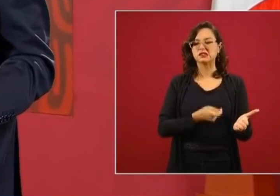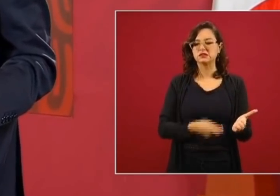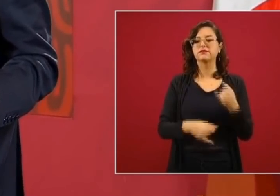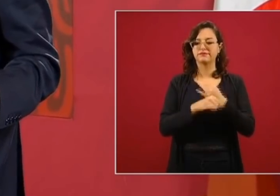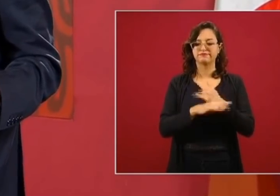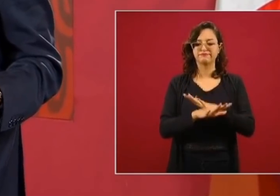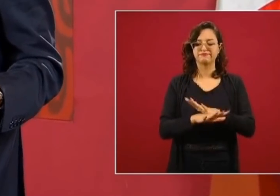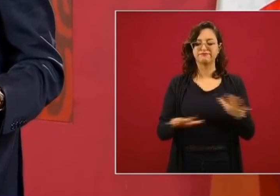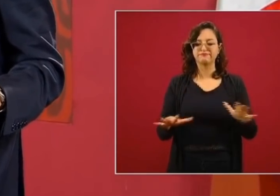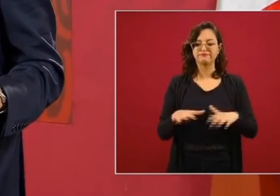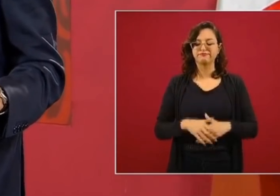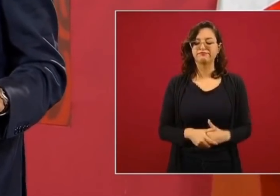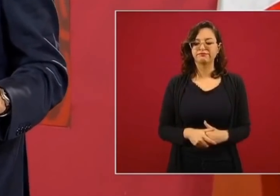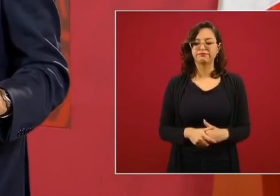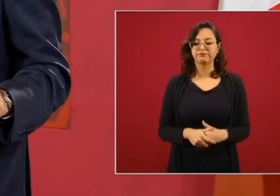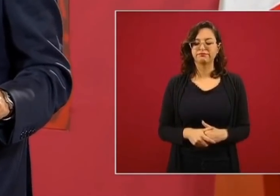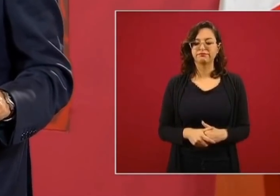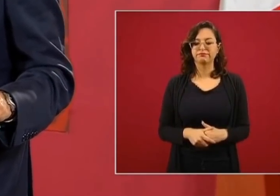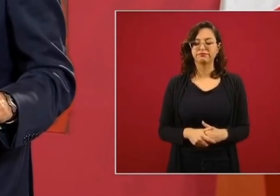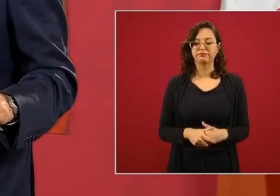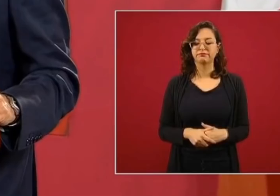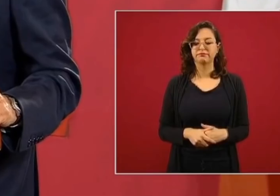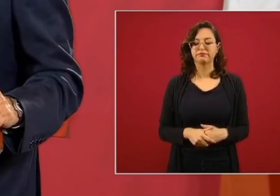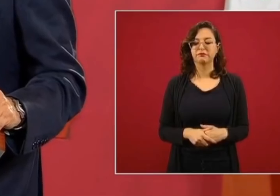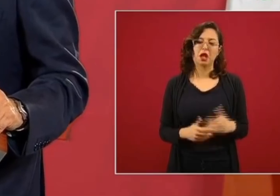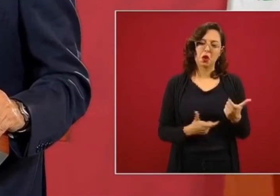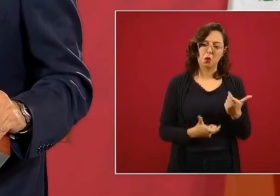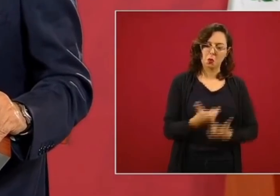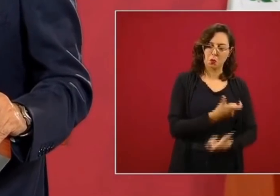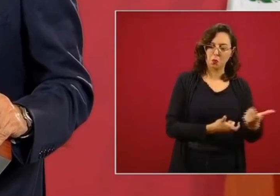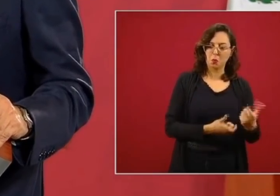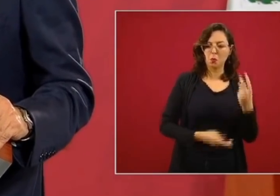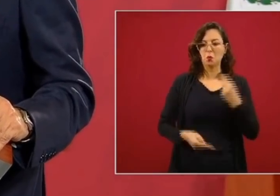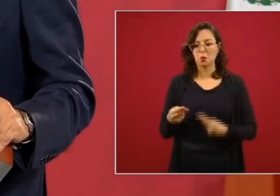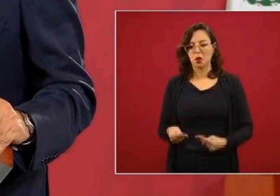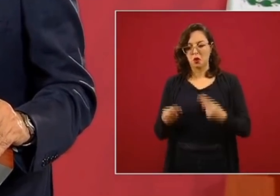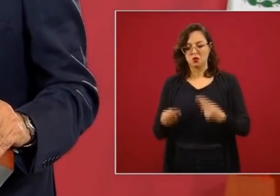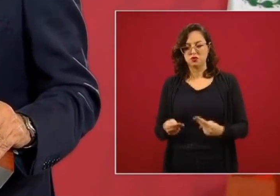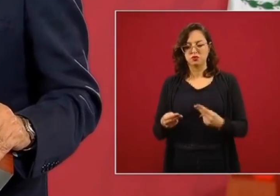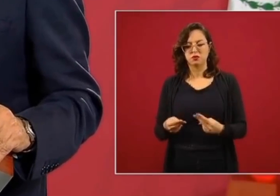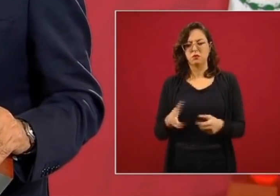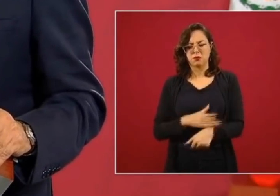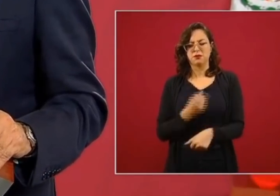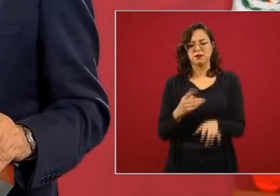las características económicas y comerciales, su importancia, y luego